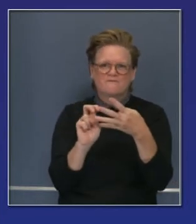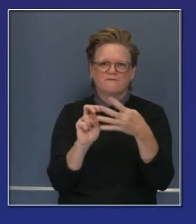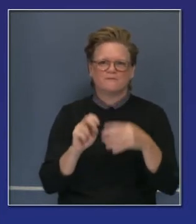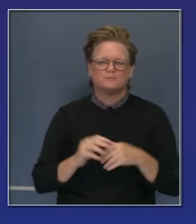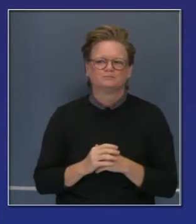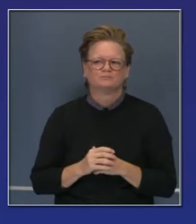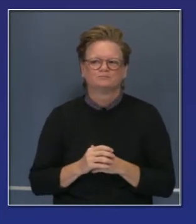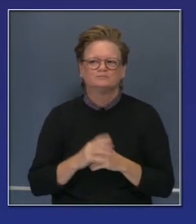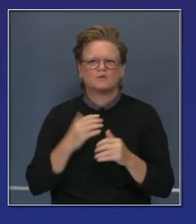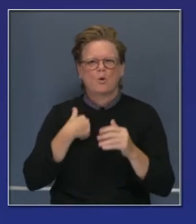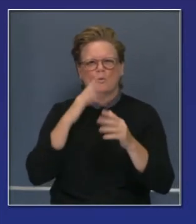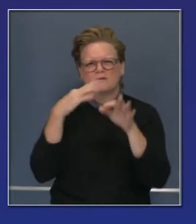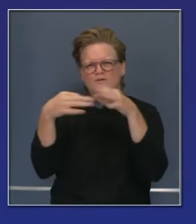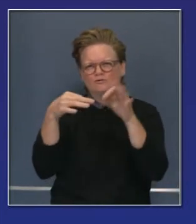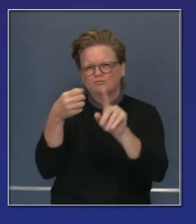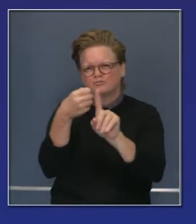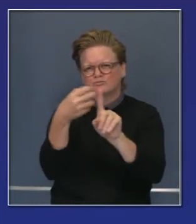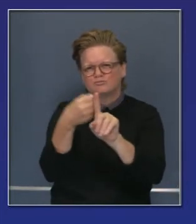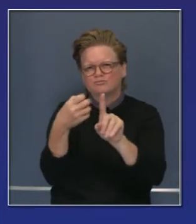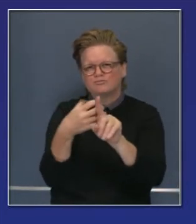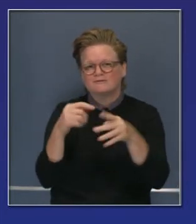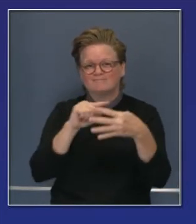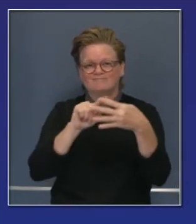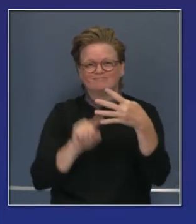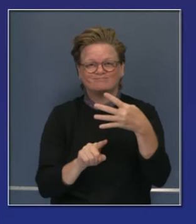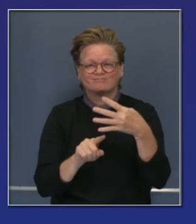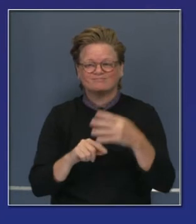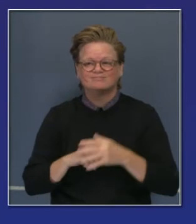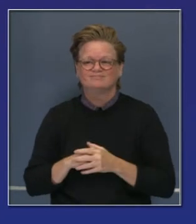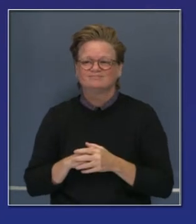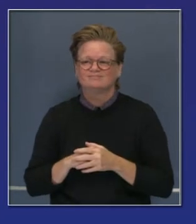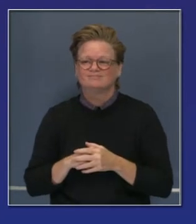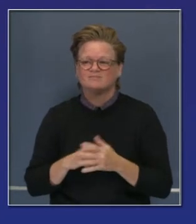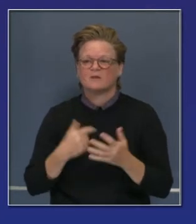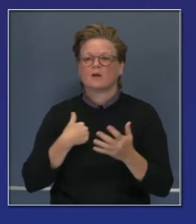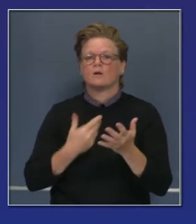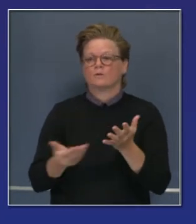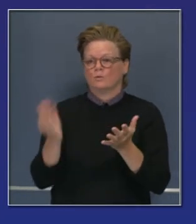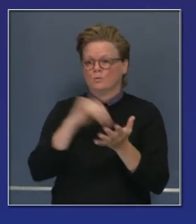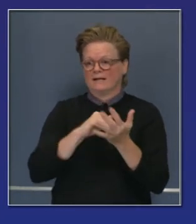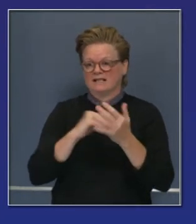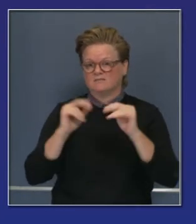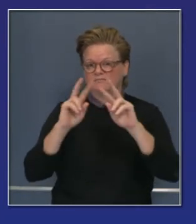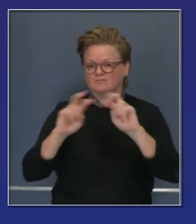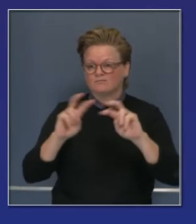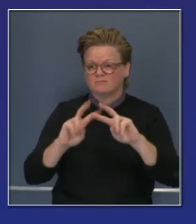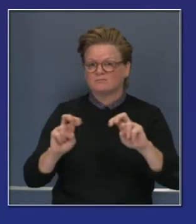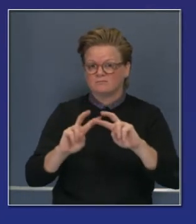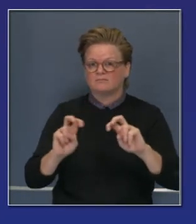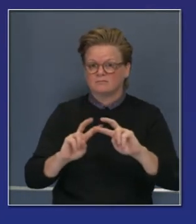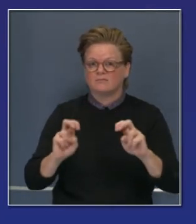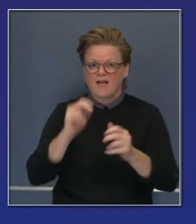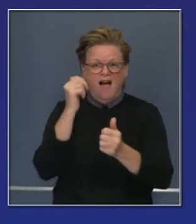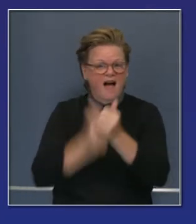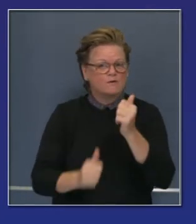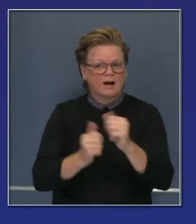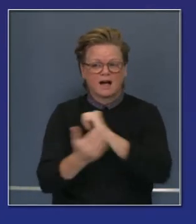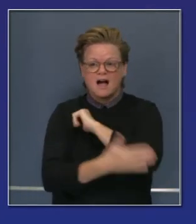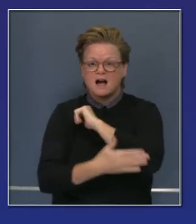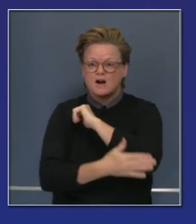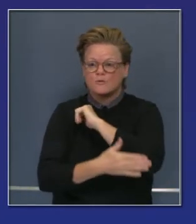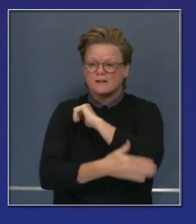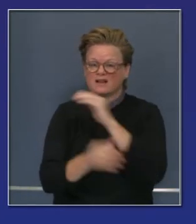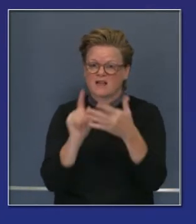de cómo se verá esto. Vamos a comenzar con las nuevas evaluaciones semanalmente, los martes, y